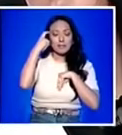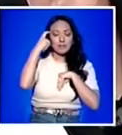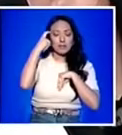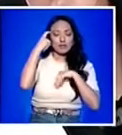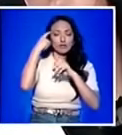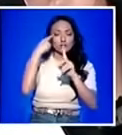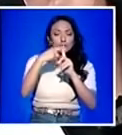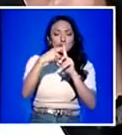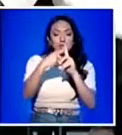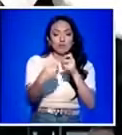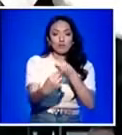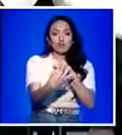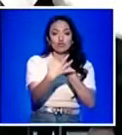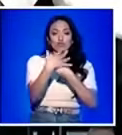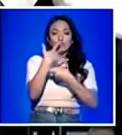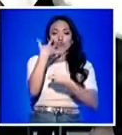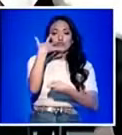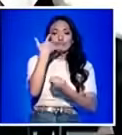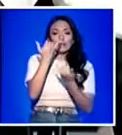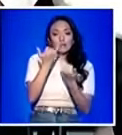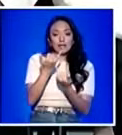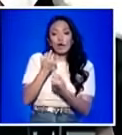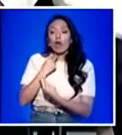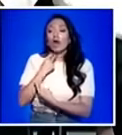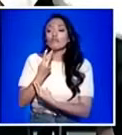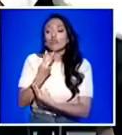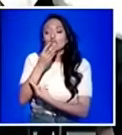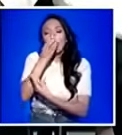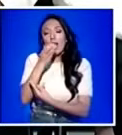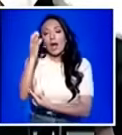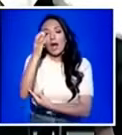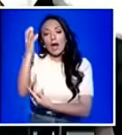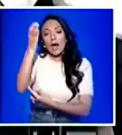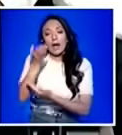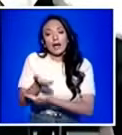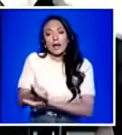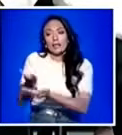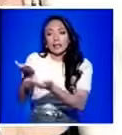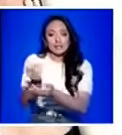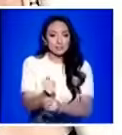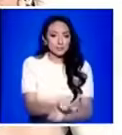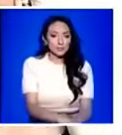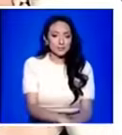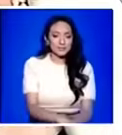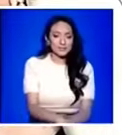tenemos se expresan a través de nuestras voces en los cantos y melodías que expresamos.